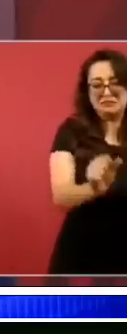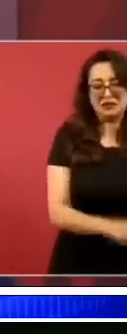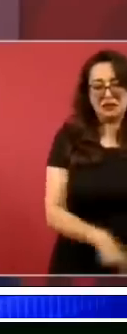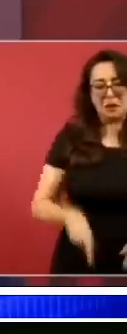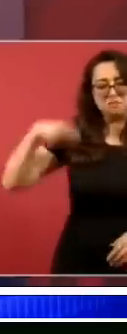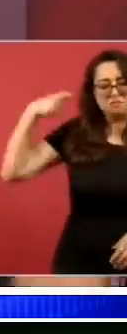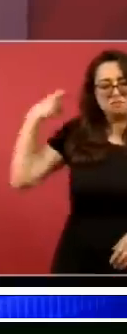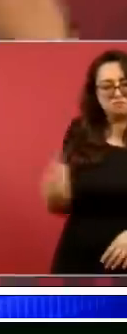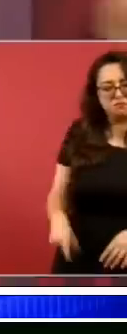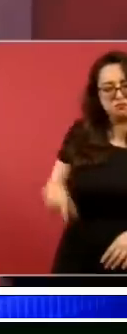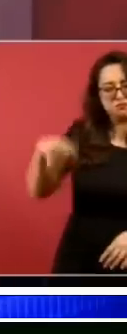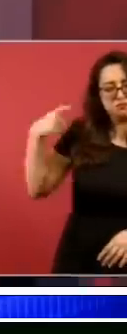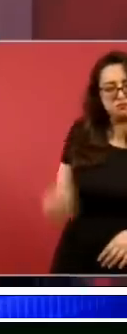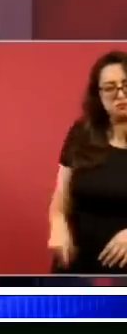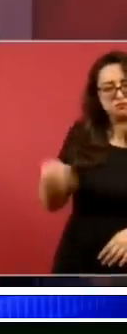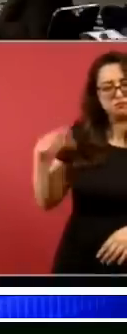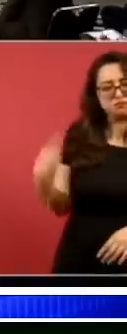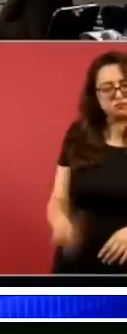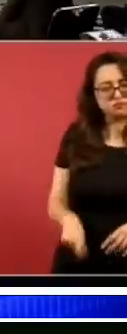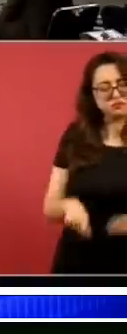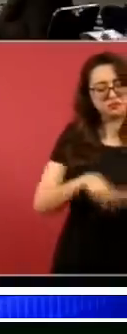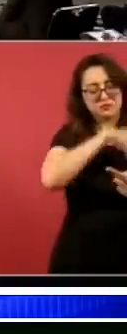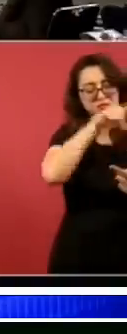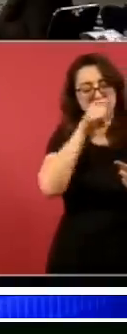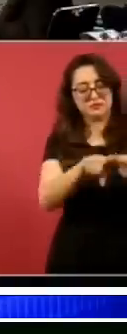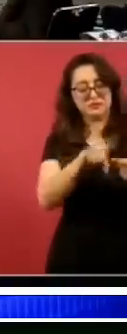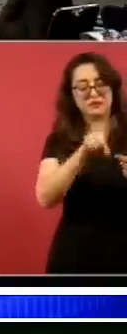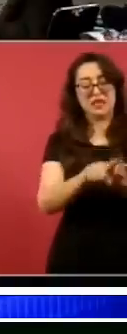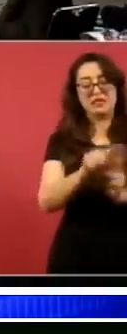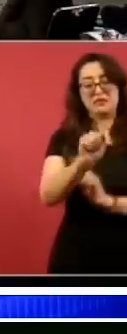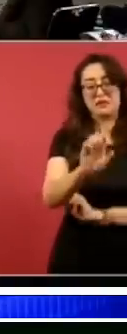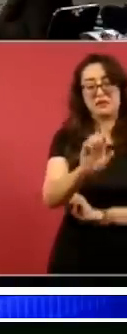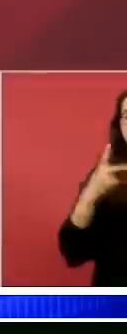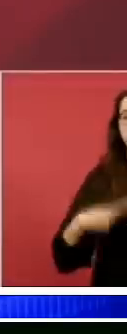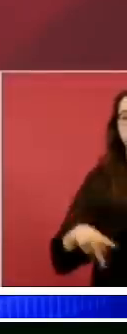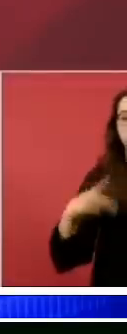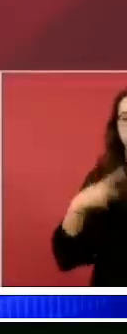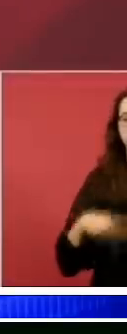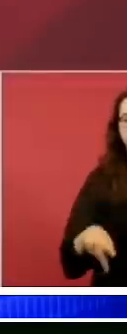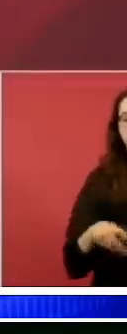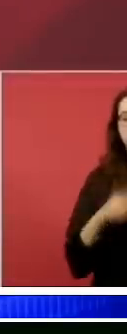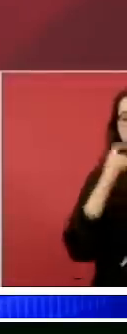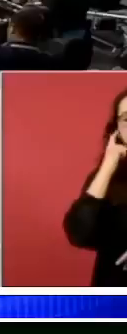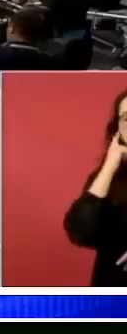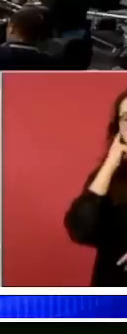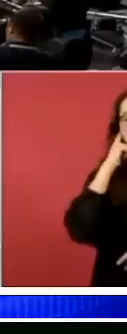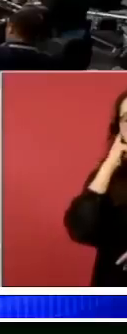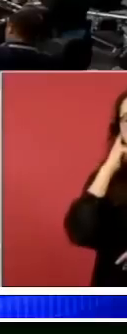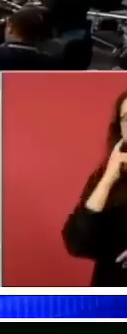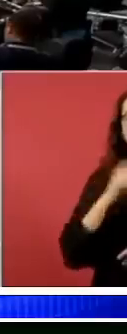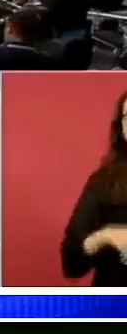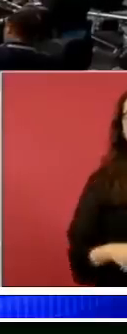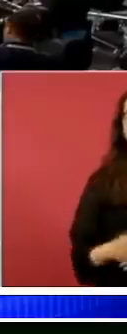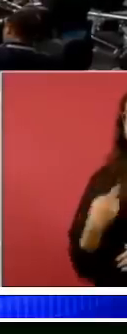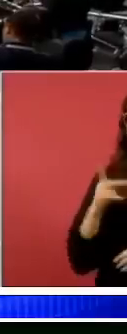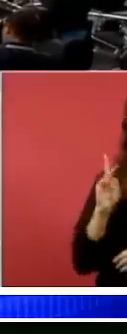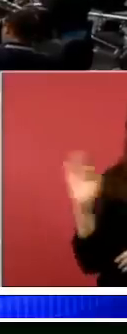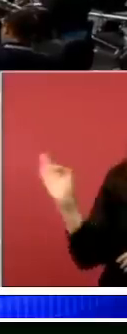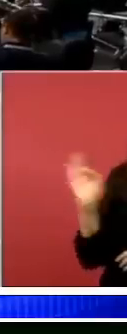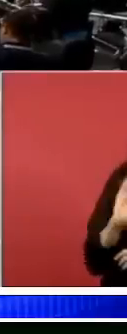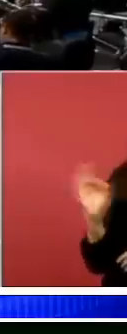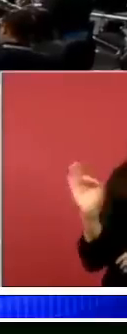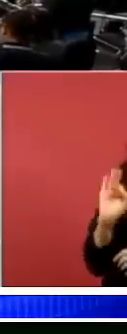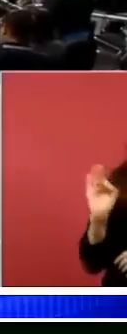ha sido un tema muy relevante en estas últimas horas por el fin del título 42. Incluso el propio John Kennedy, en esta línea, porque no crean